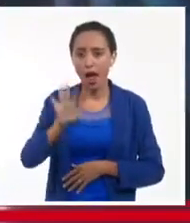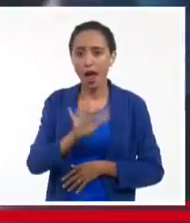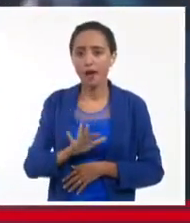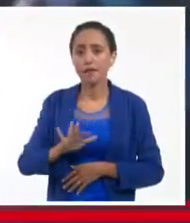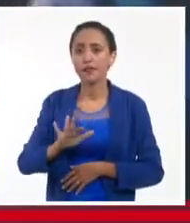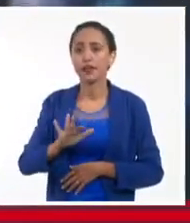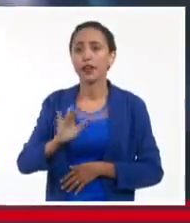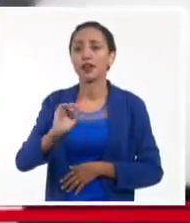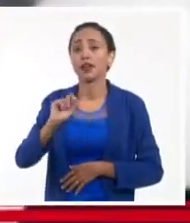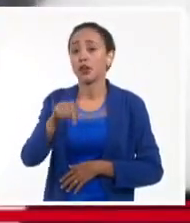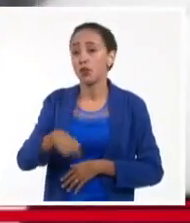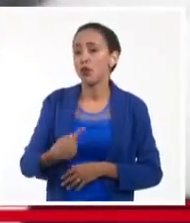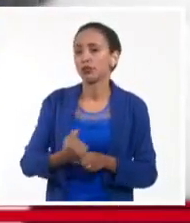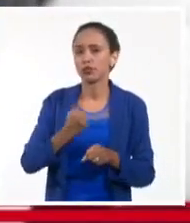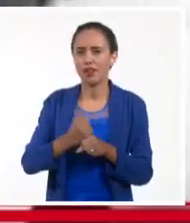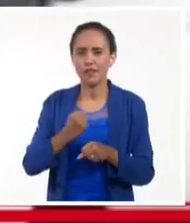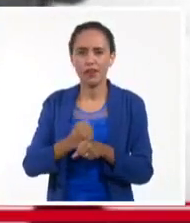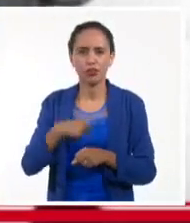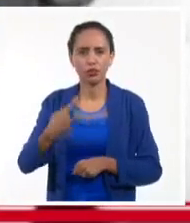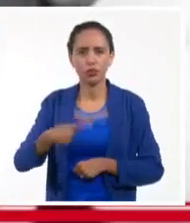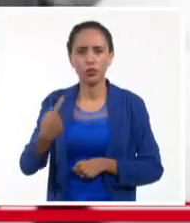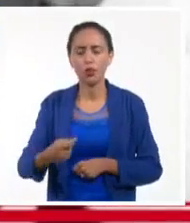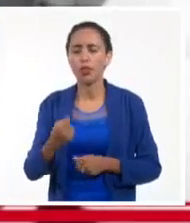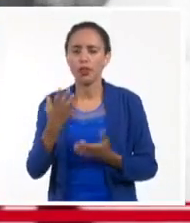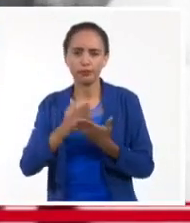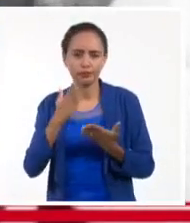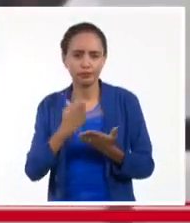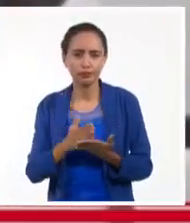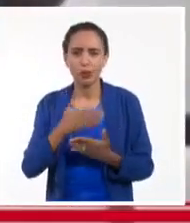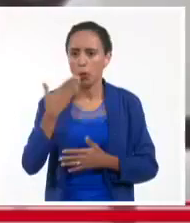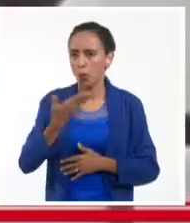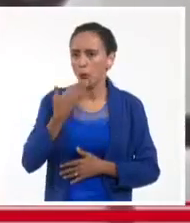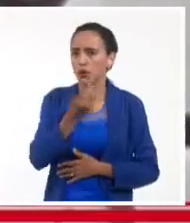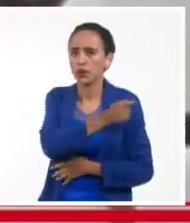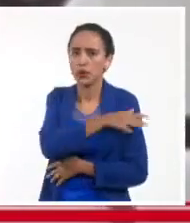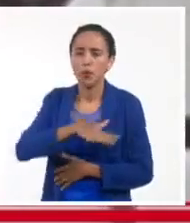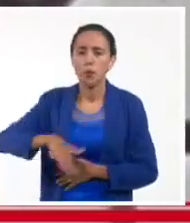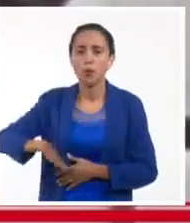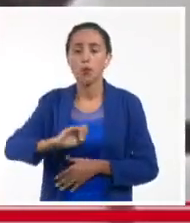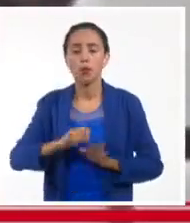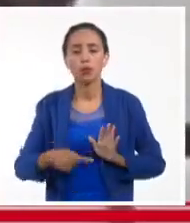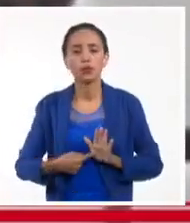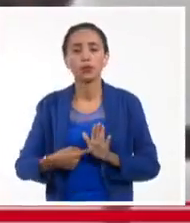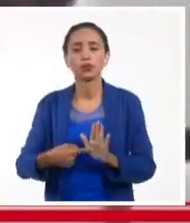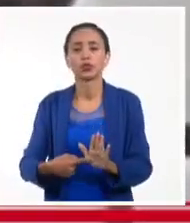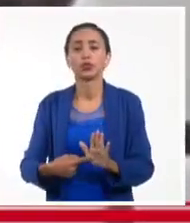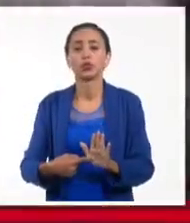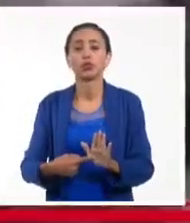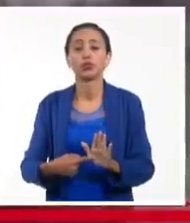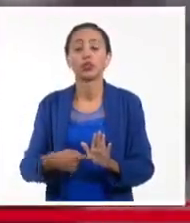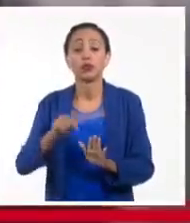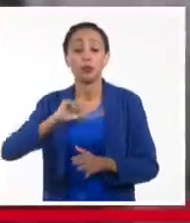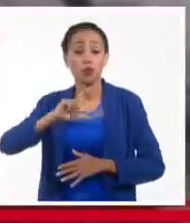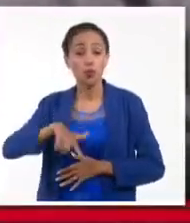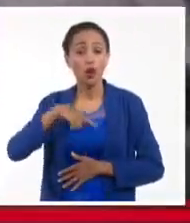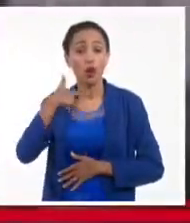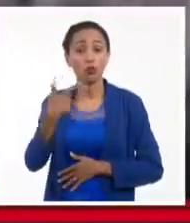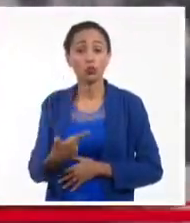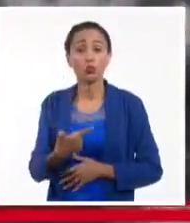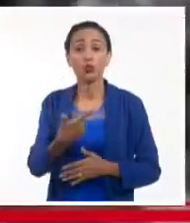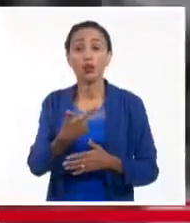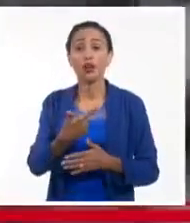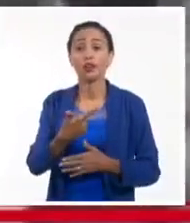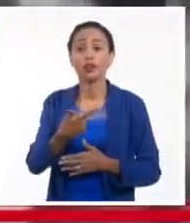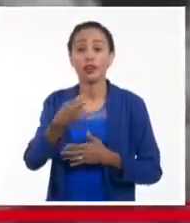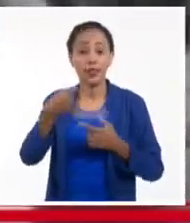su prolífico quehacer como intelectual y poeta mayor de su pueblo, demostró que las manifestaciones culturales deben